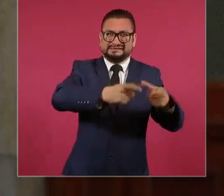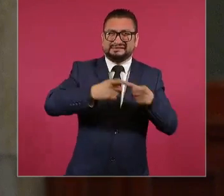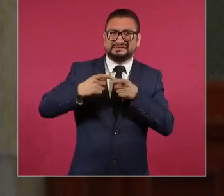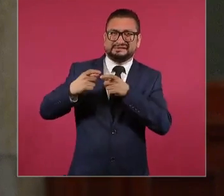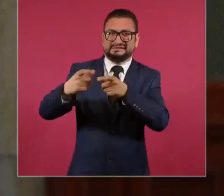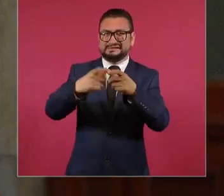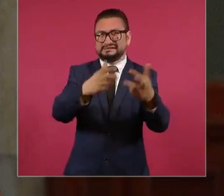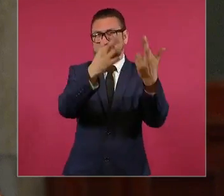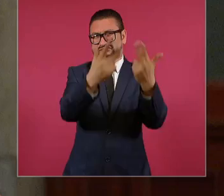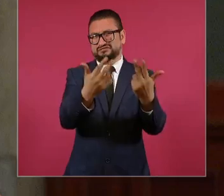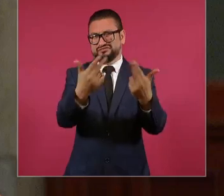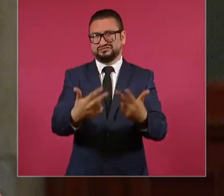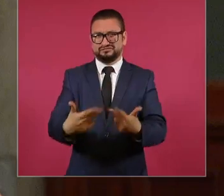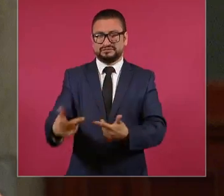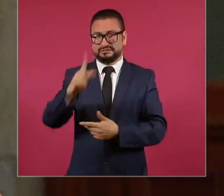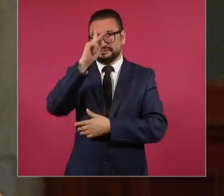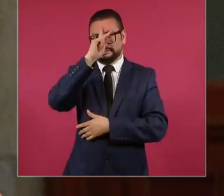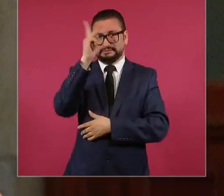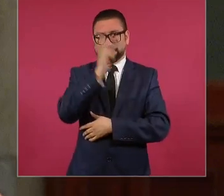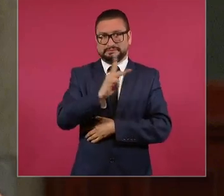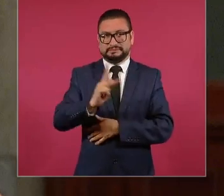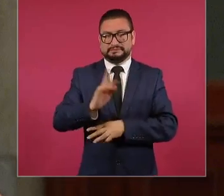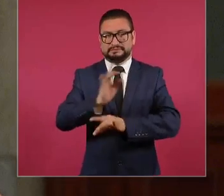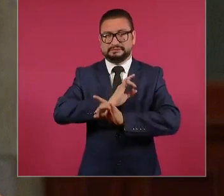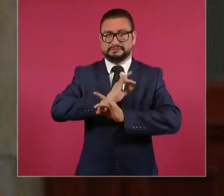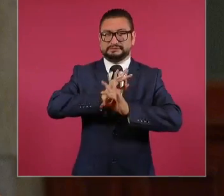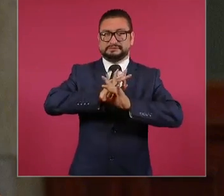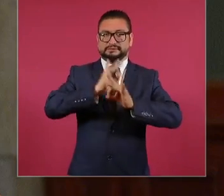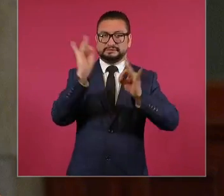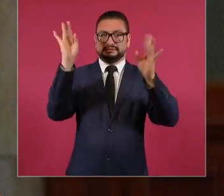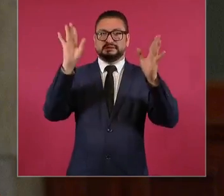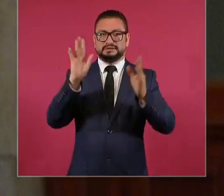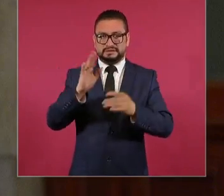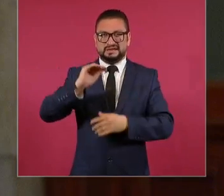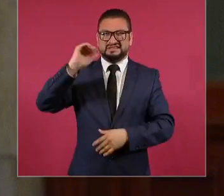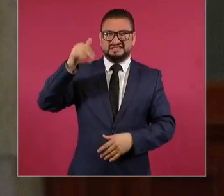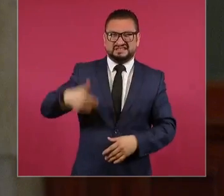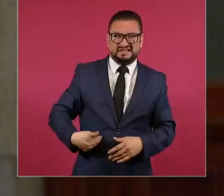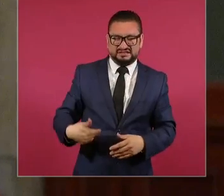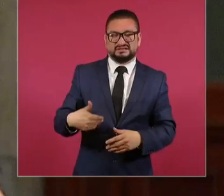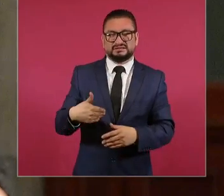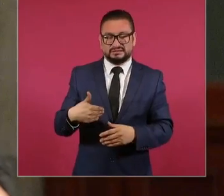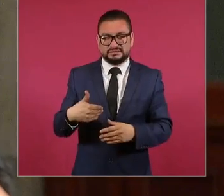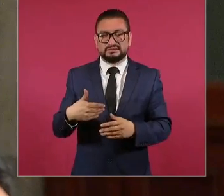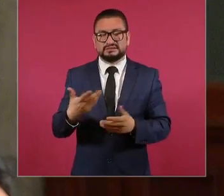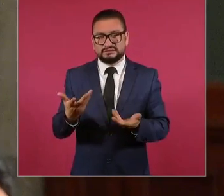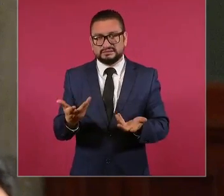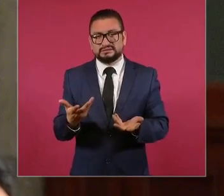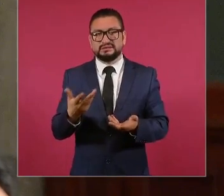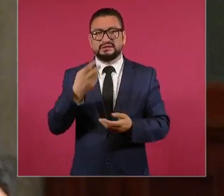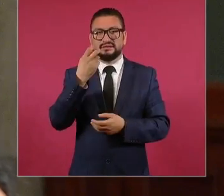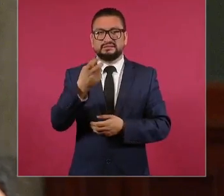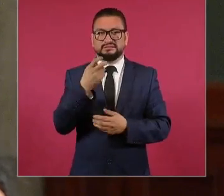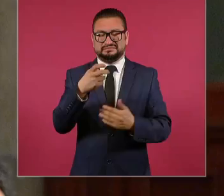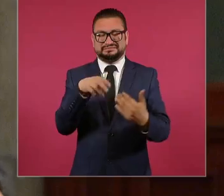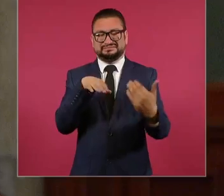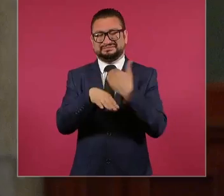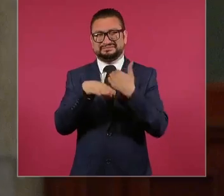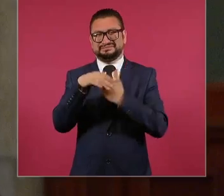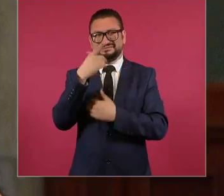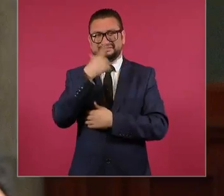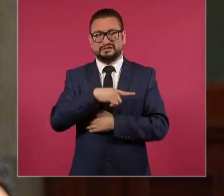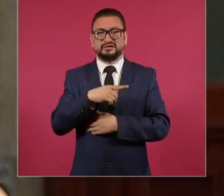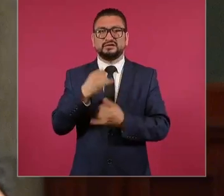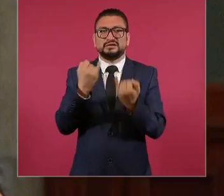al pésimo estado ha habido incluso accidentes y también pues las